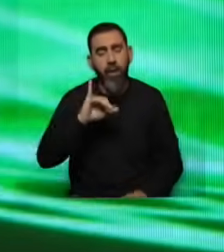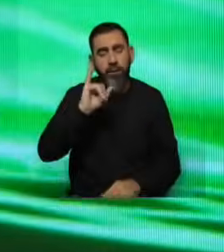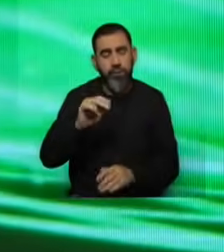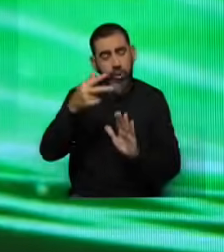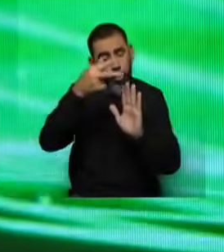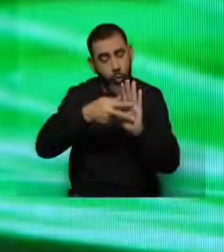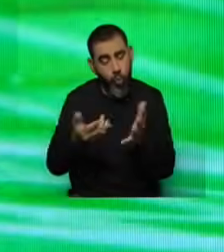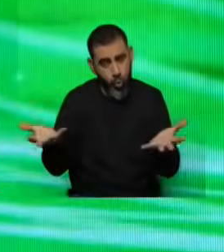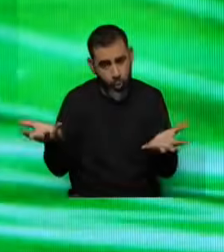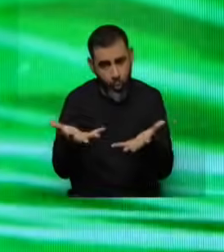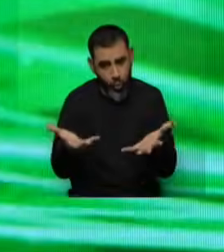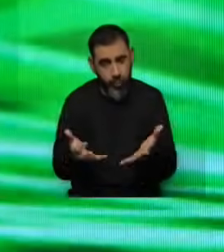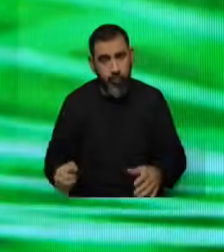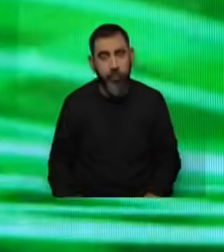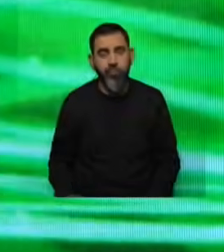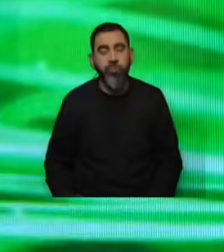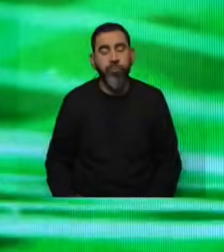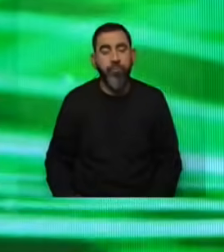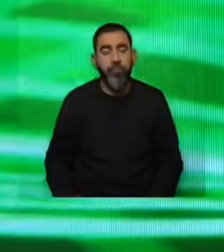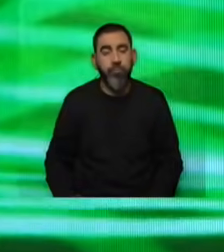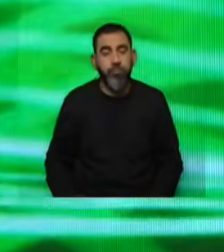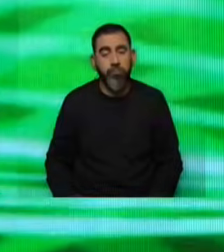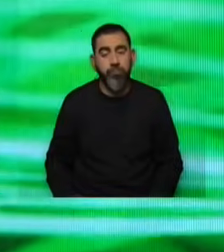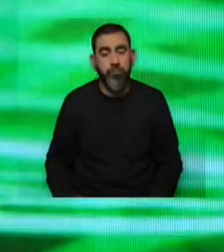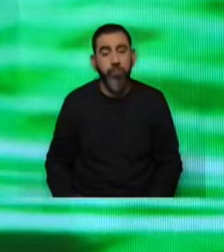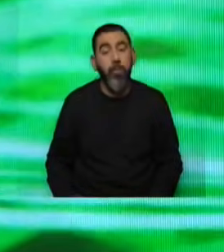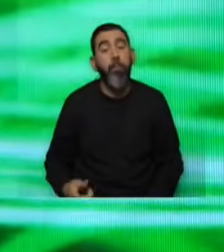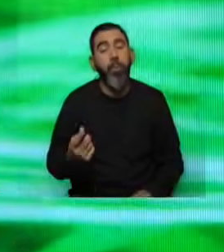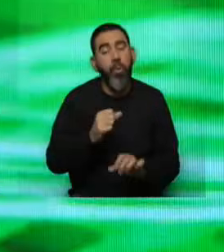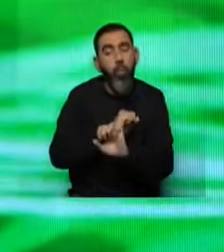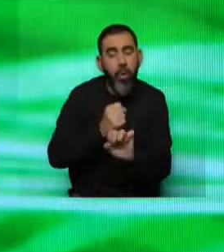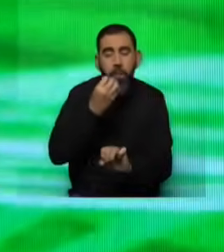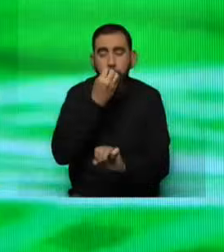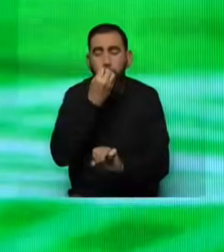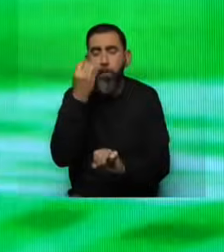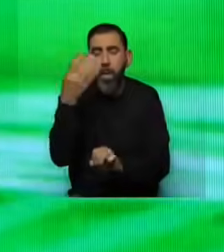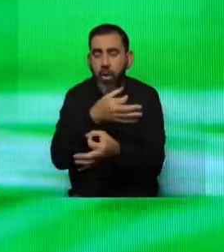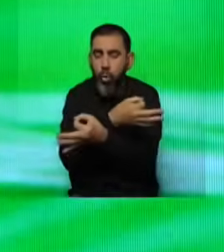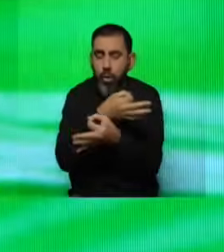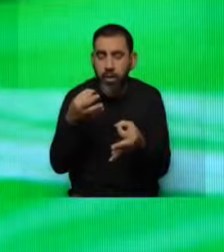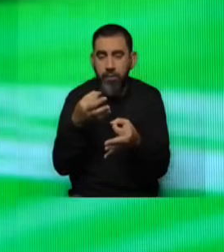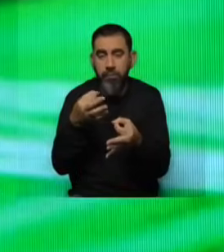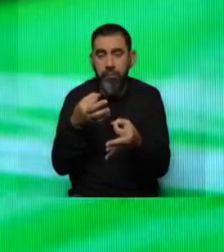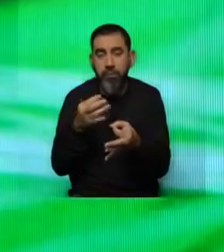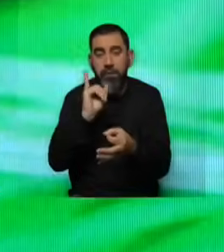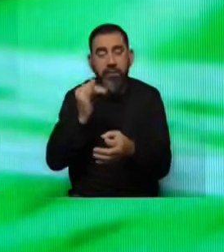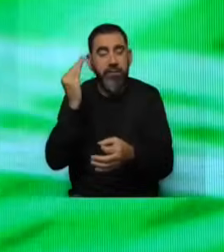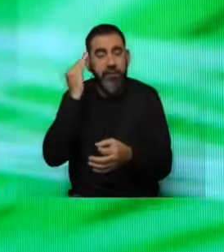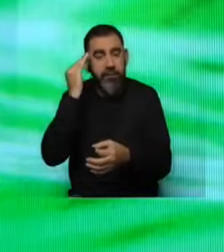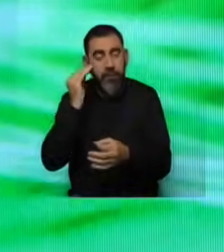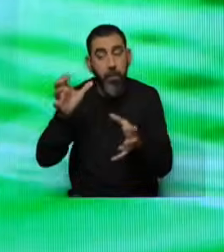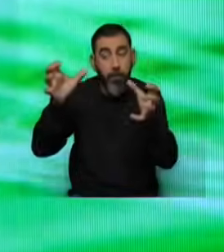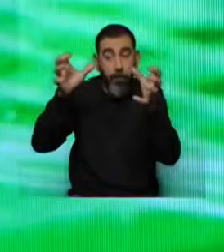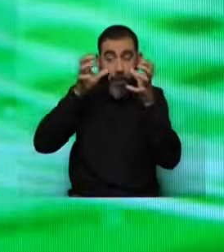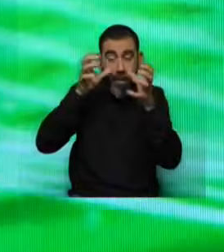normativo en el Uruguay que dé garantías lo hay pero se pueden mejorar mucho más eh cuando sabemos que el peligro